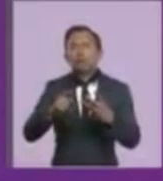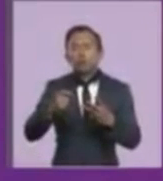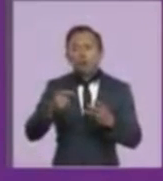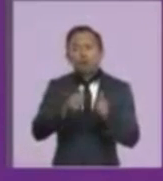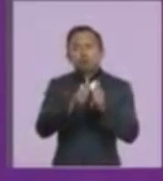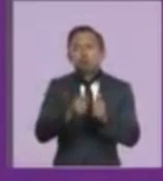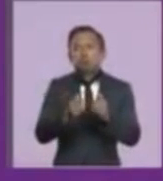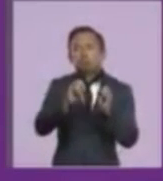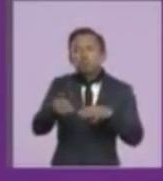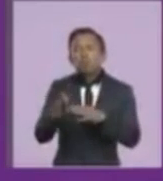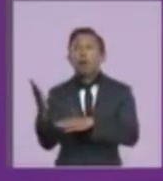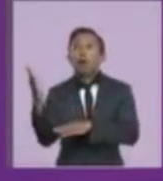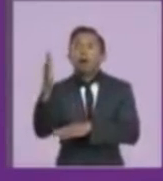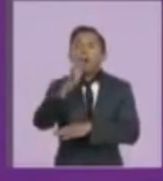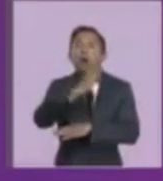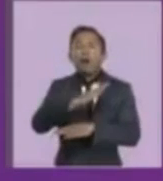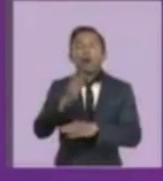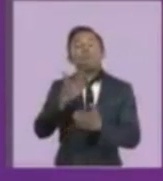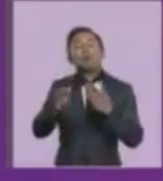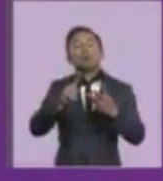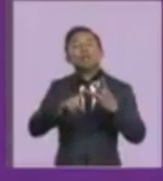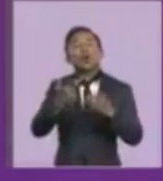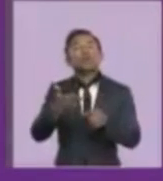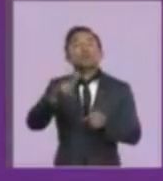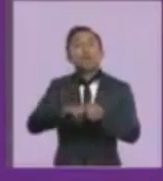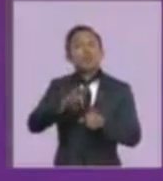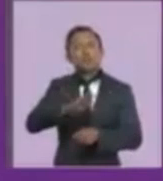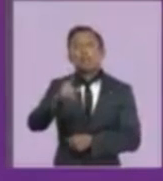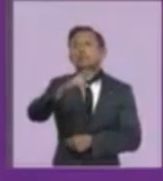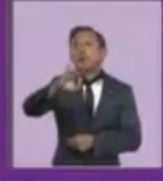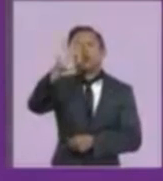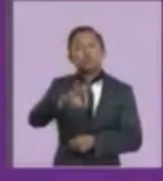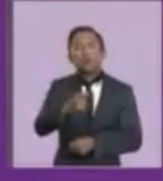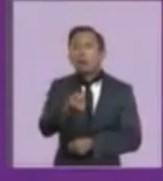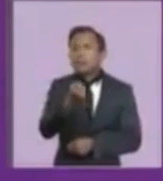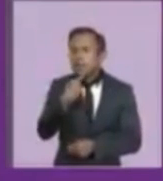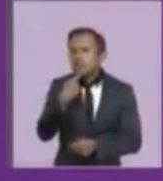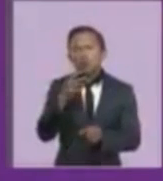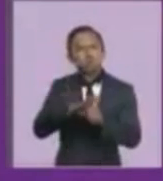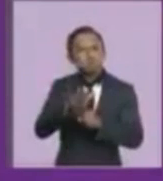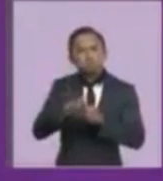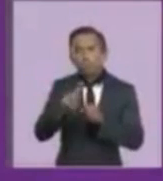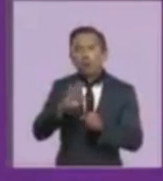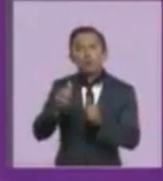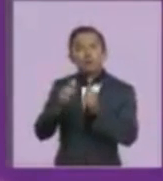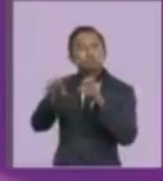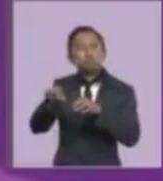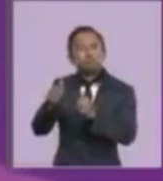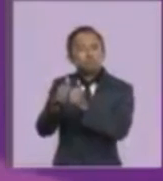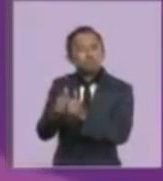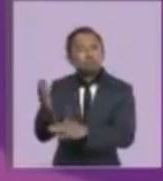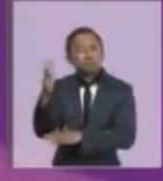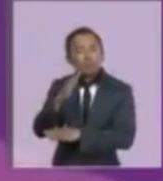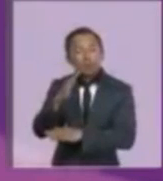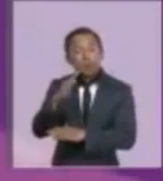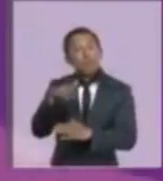planteando que los hospitales estén al 100% de medicinas el 100% del tiempo. Estamos planteando un México en donde no